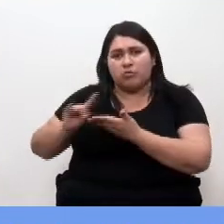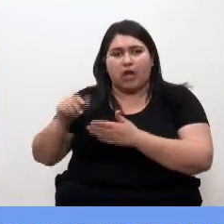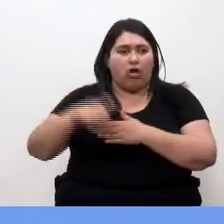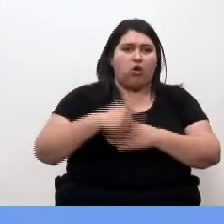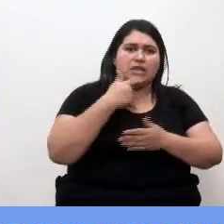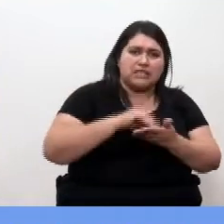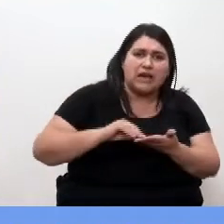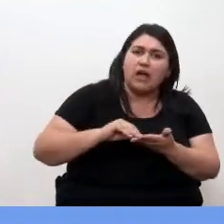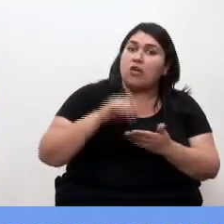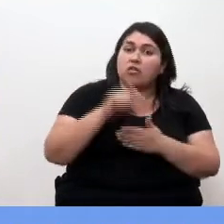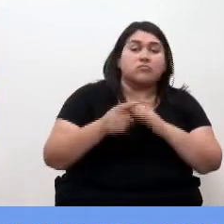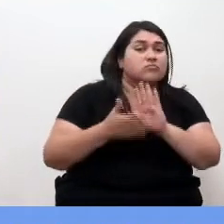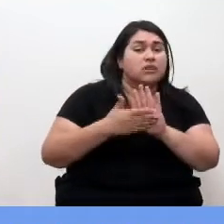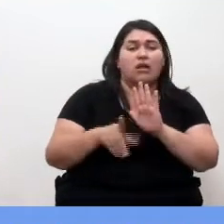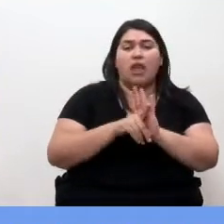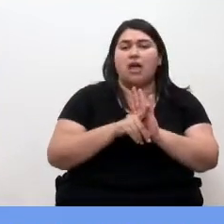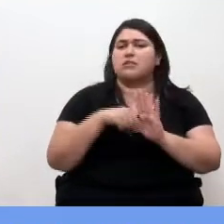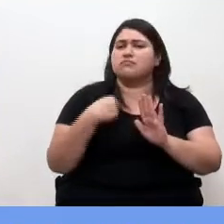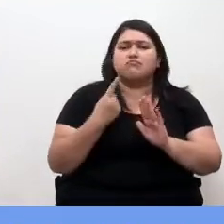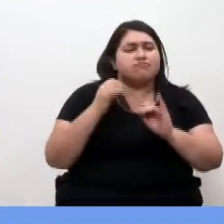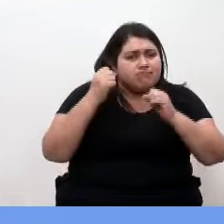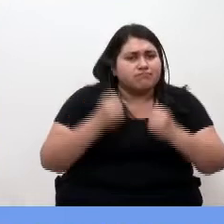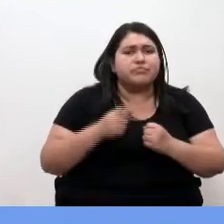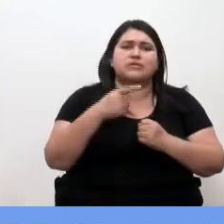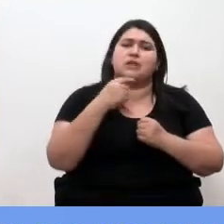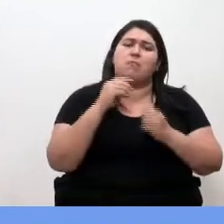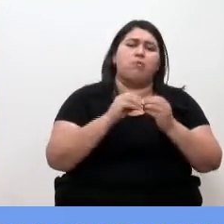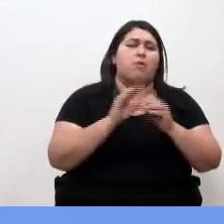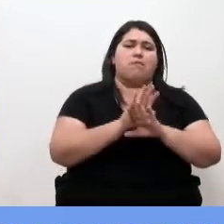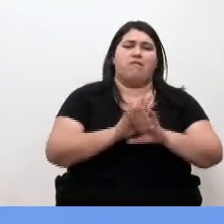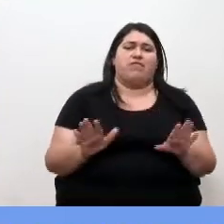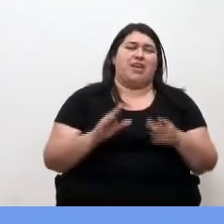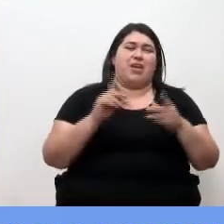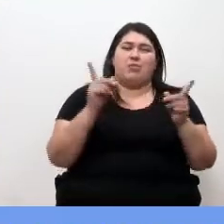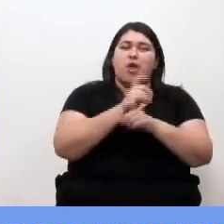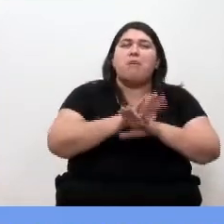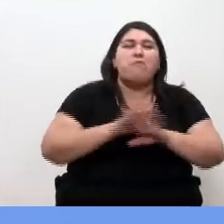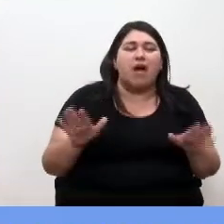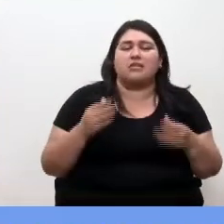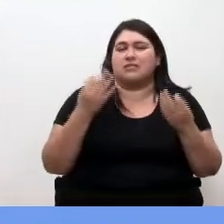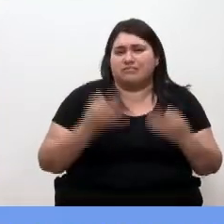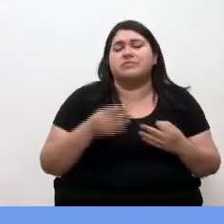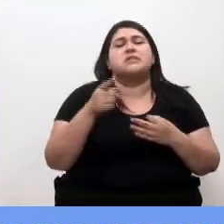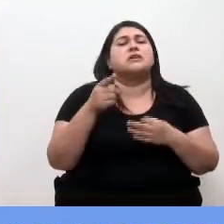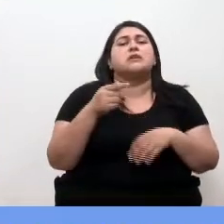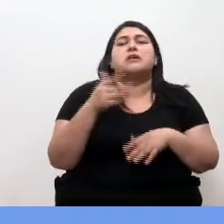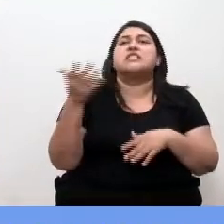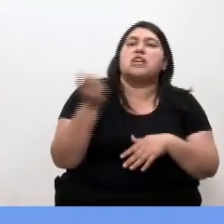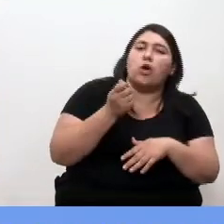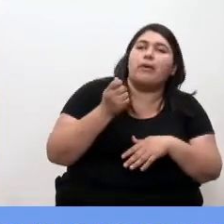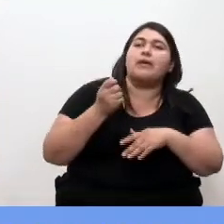es que En definitiva vamos a poder terminar con este problema que insisto no va a llevar ni cinco meses